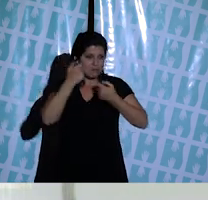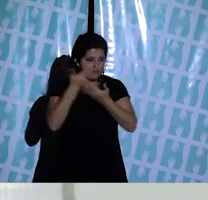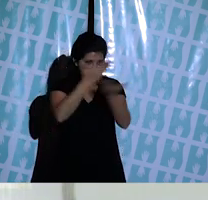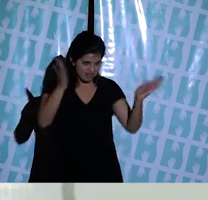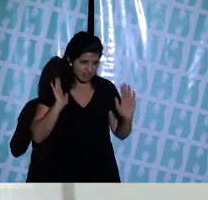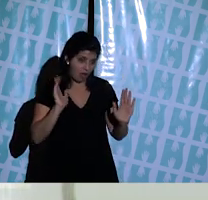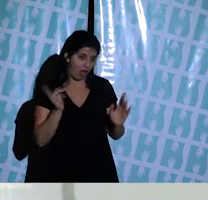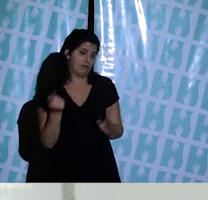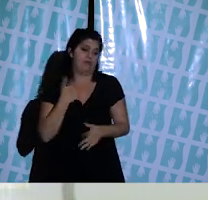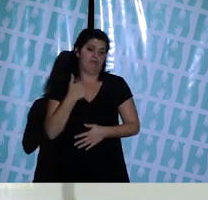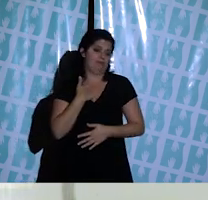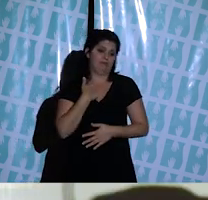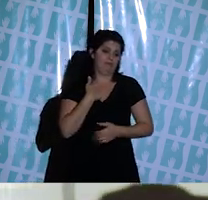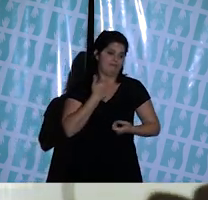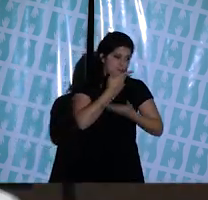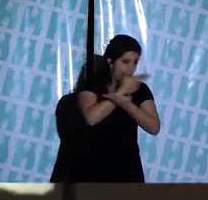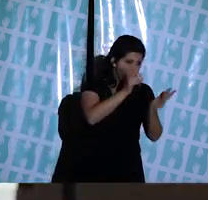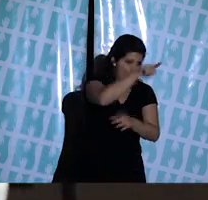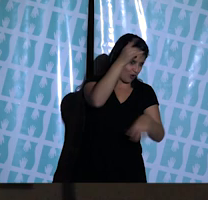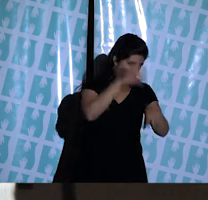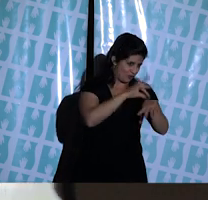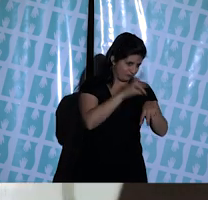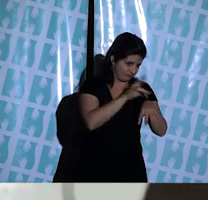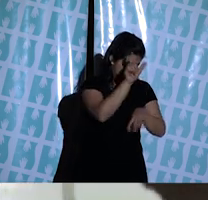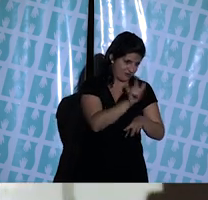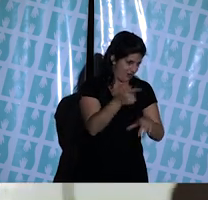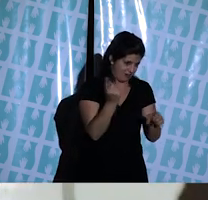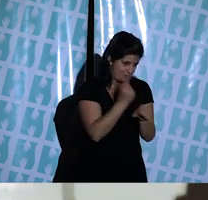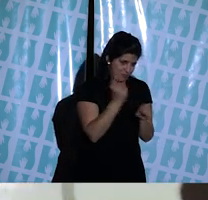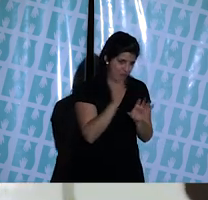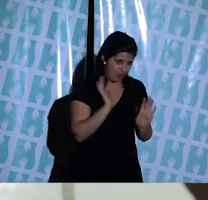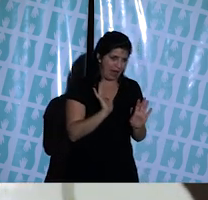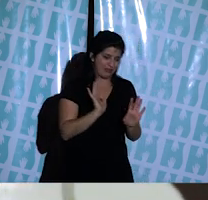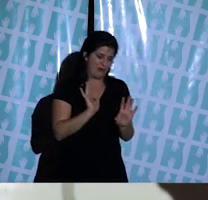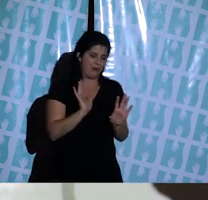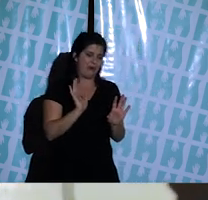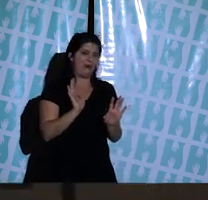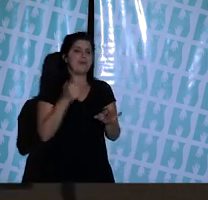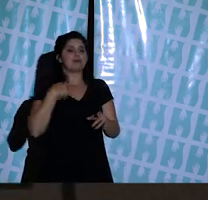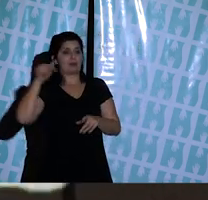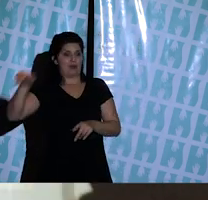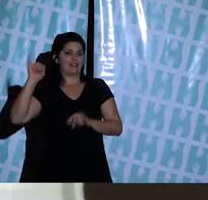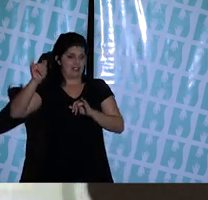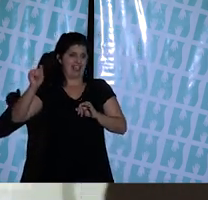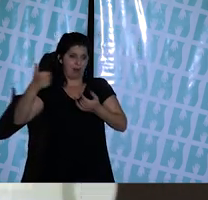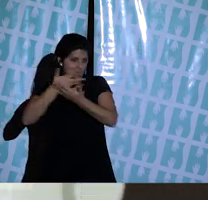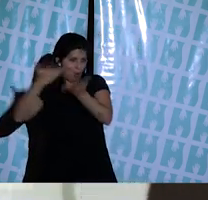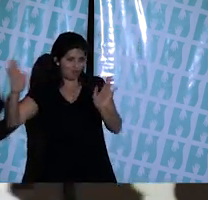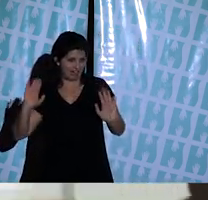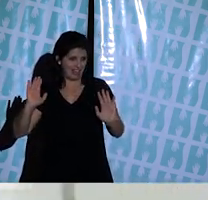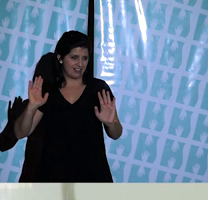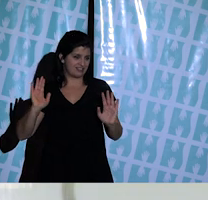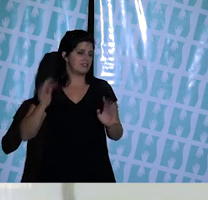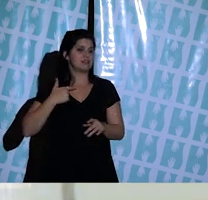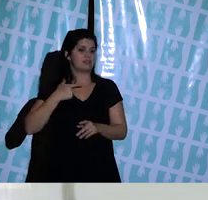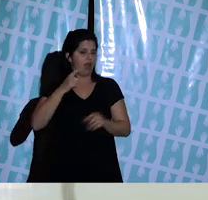logro personal, ¿no? Pero bueno, hoy tenemos esa posibilidad que antes no tenían, gracias a la neurociencia. Ustedes saben el impacto que tiene una persona